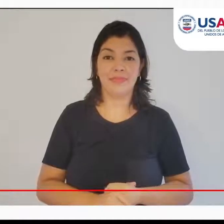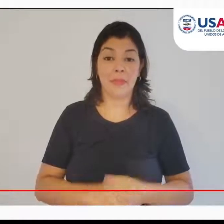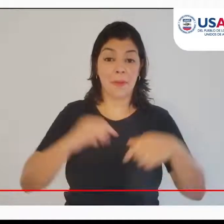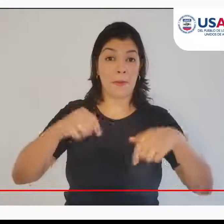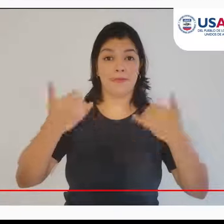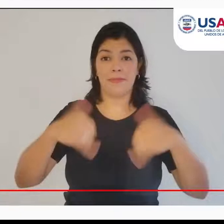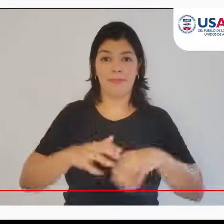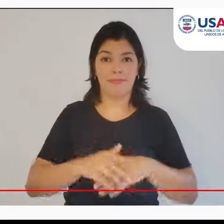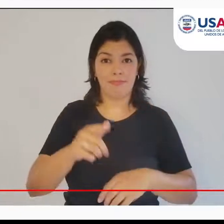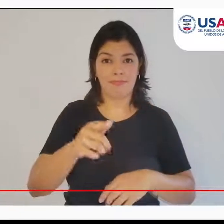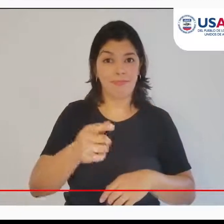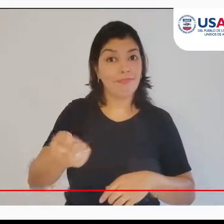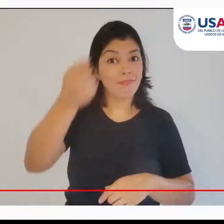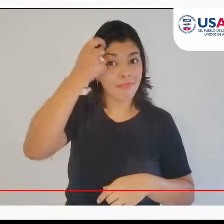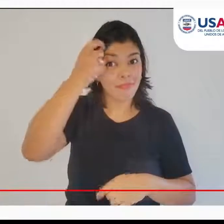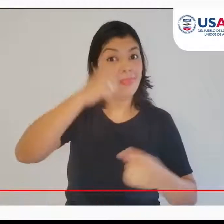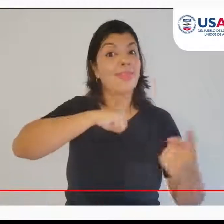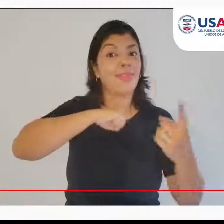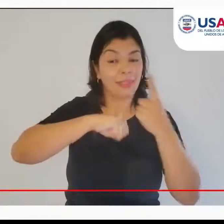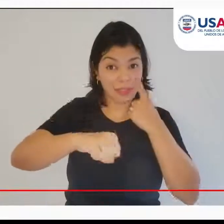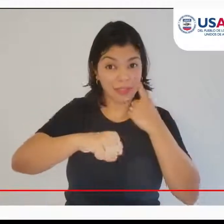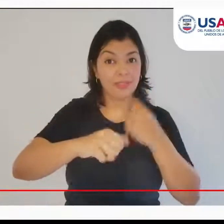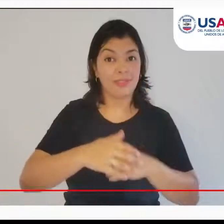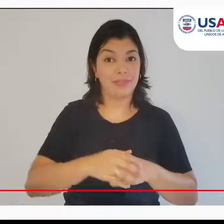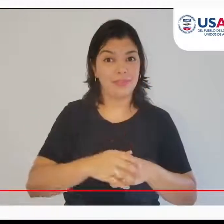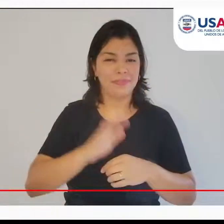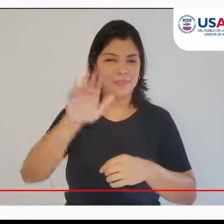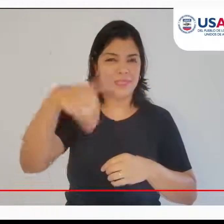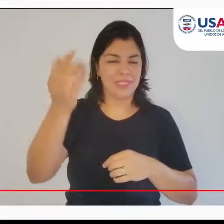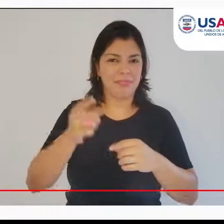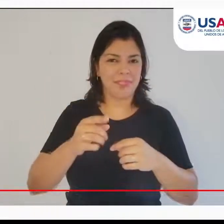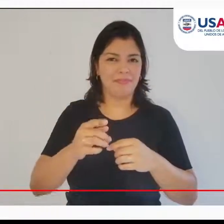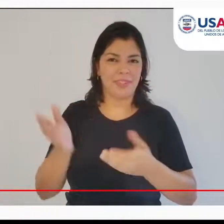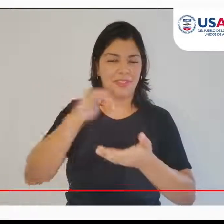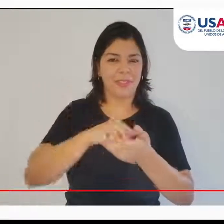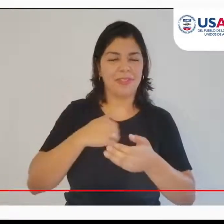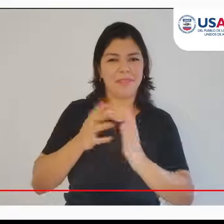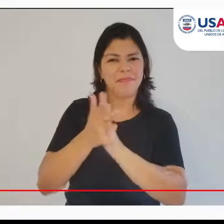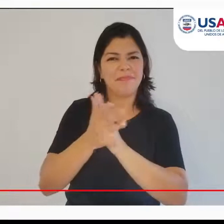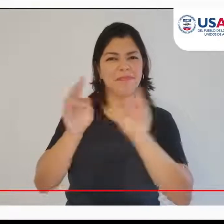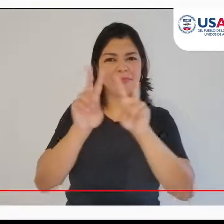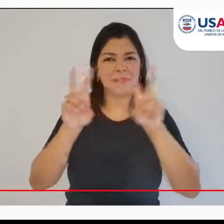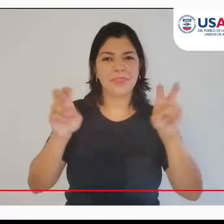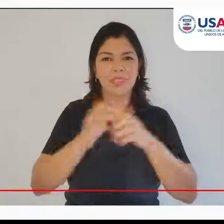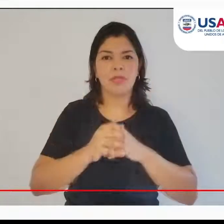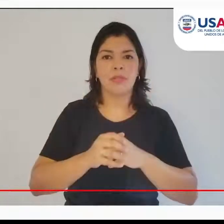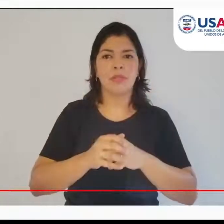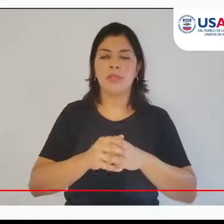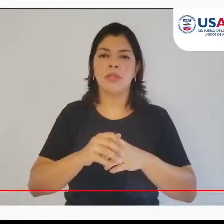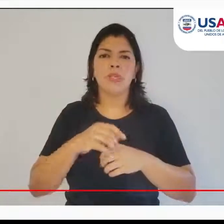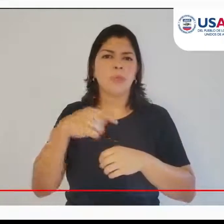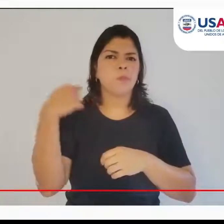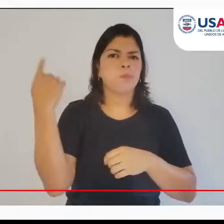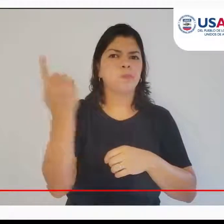Bueno, y esto es todo por hoy. No se les olvide que debemos estar en la jugada por nuestros derechos. Nos escuchamos en nuestro próximo capítulo, en el que vamos a hablar acerca de la